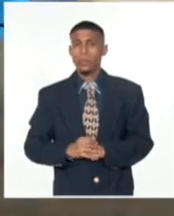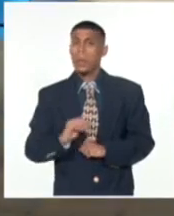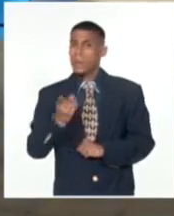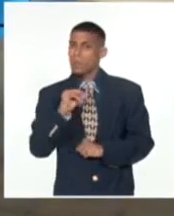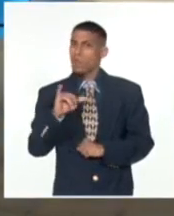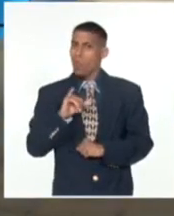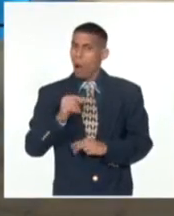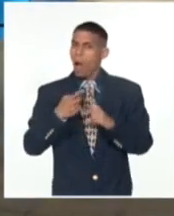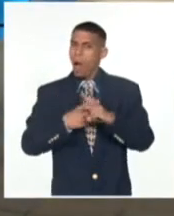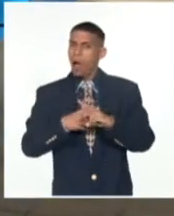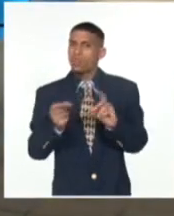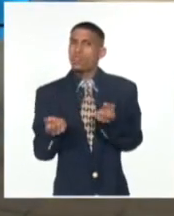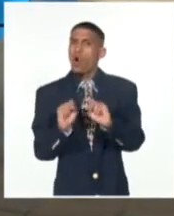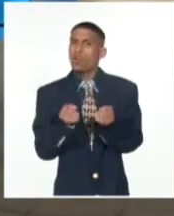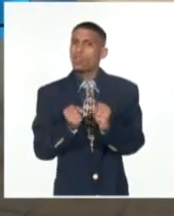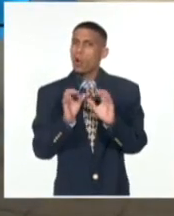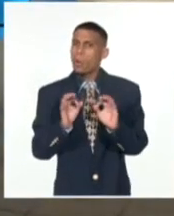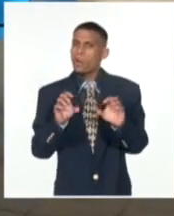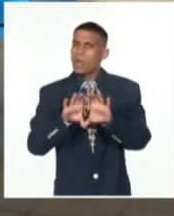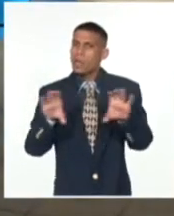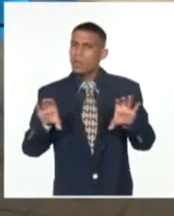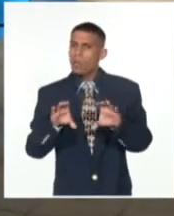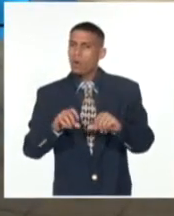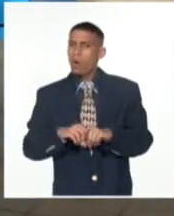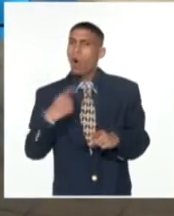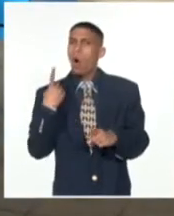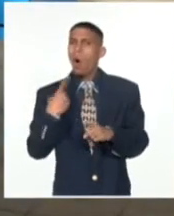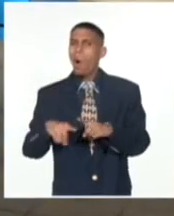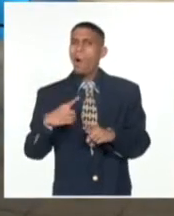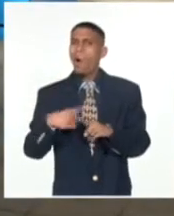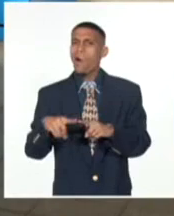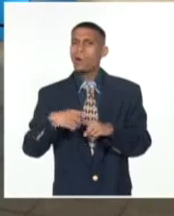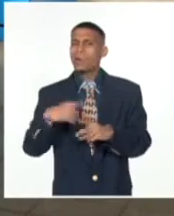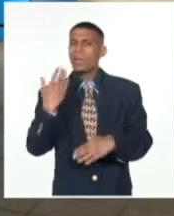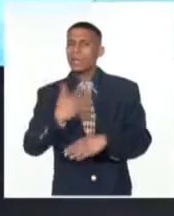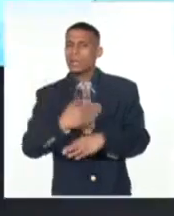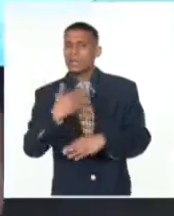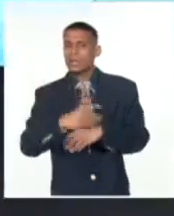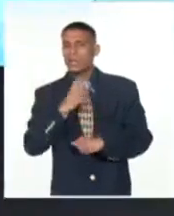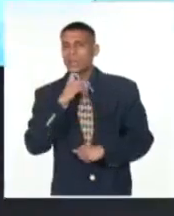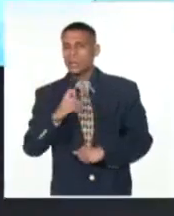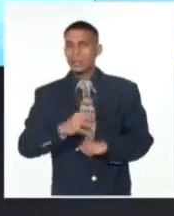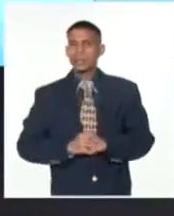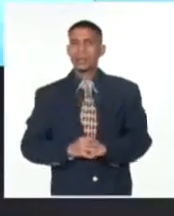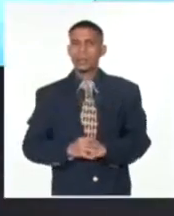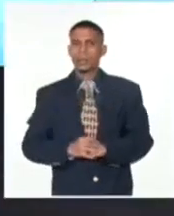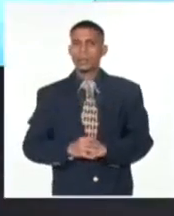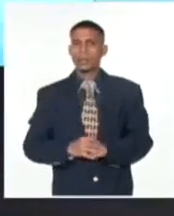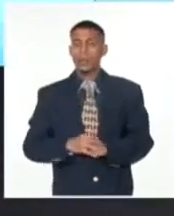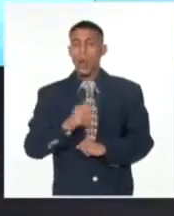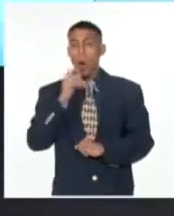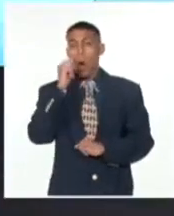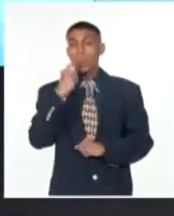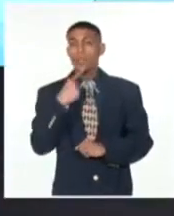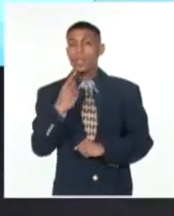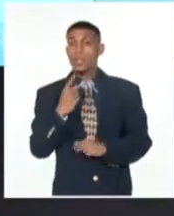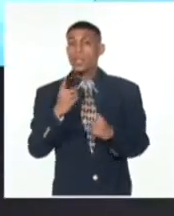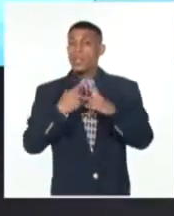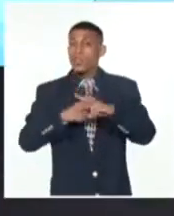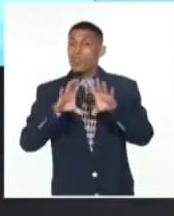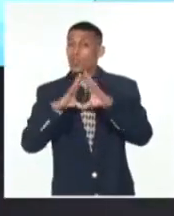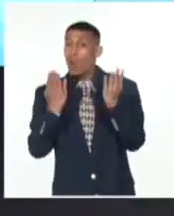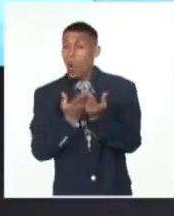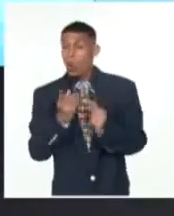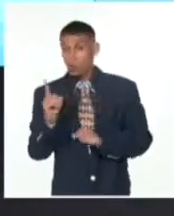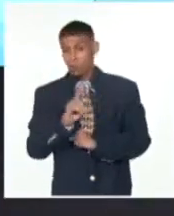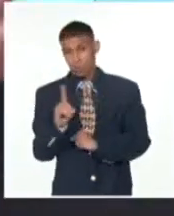automático y otras limitaciones tecnológicas. Pero no se va a resolver todas las causas ni todos los